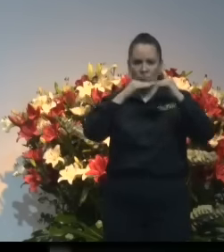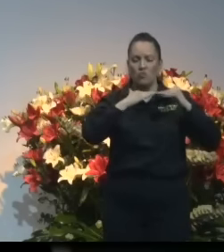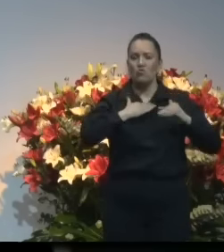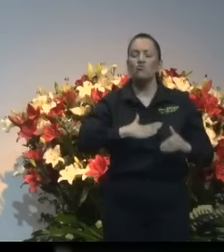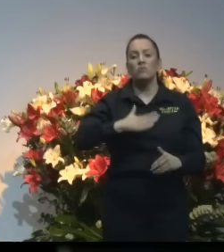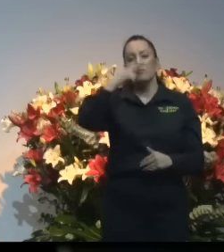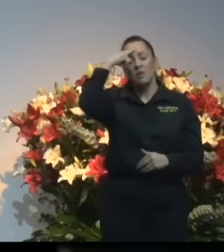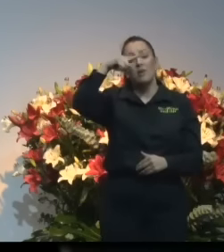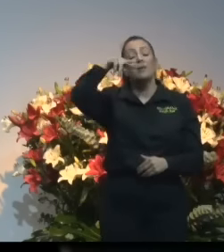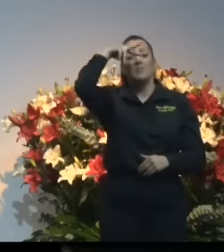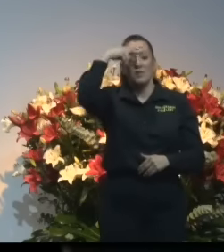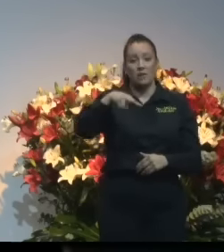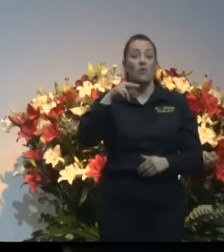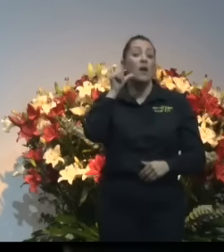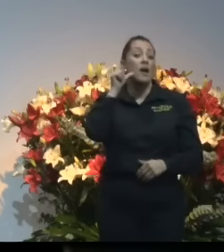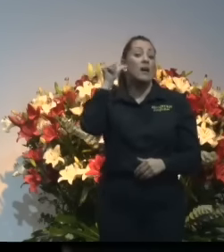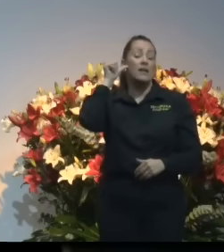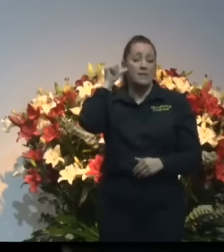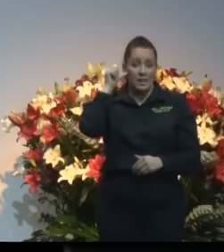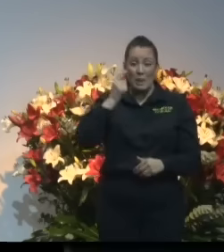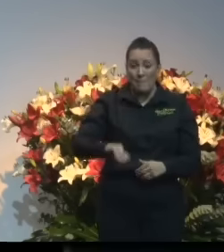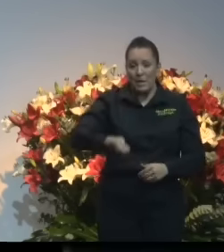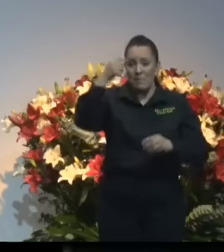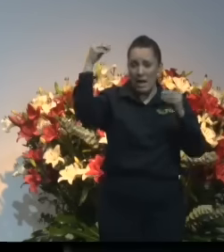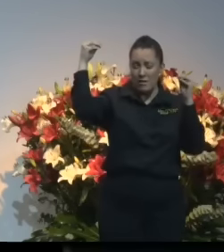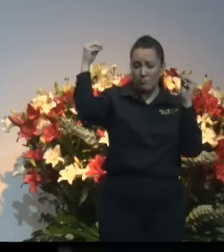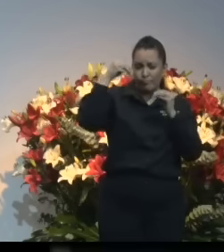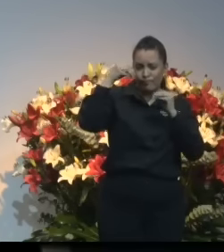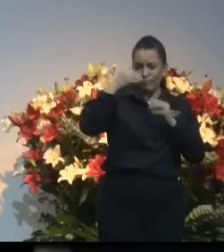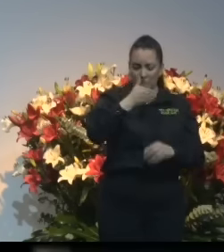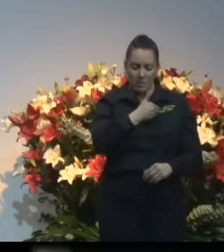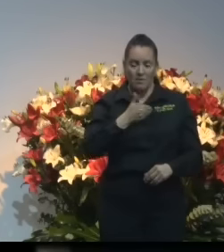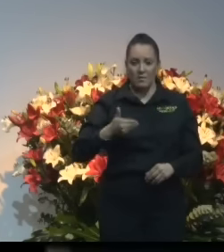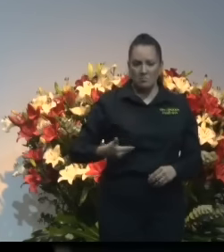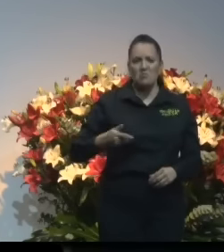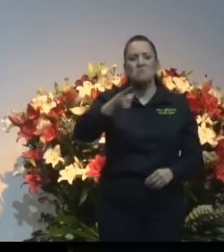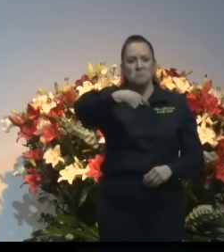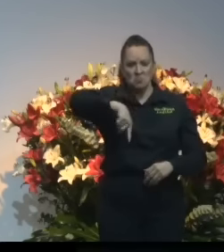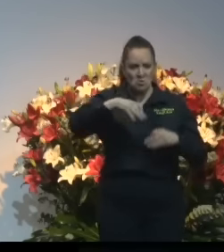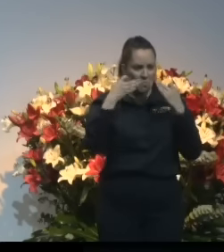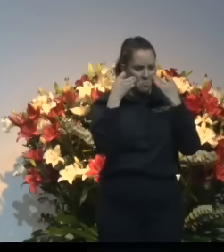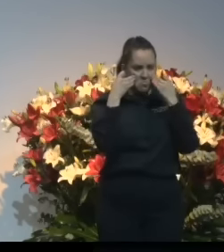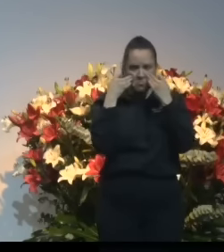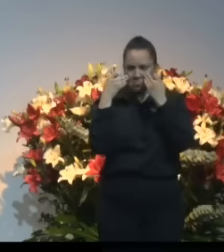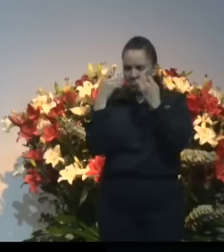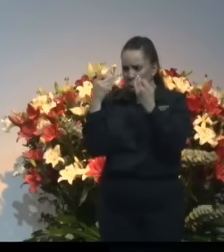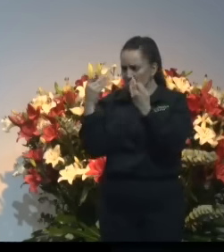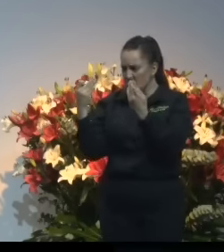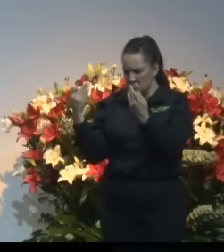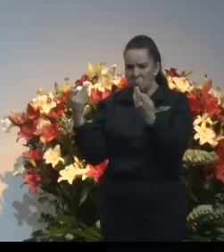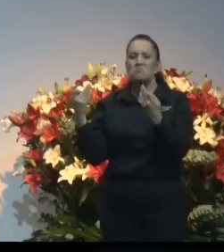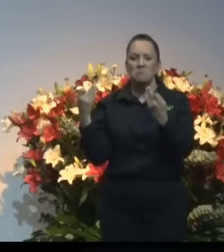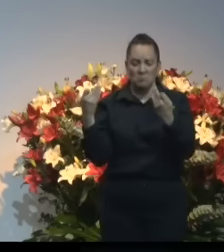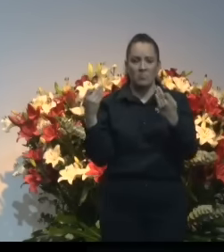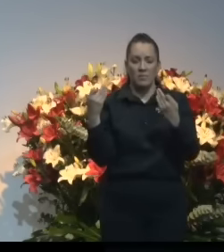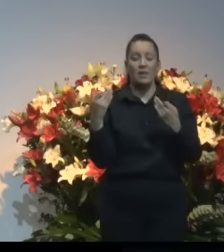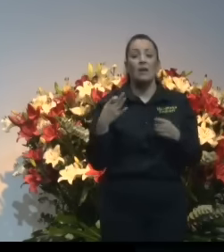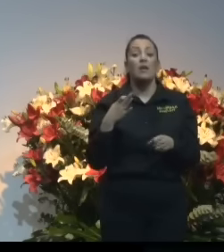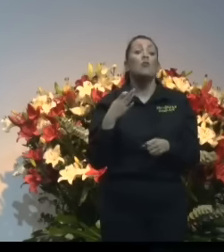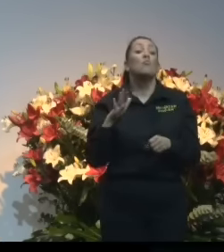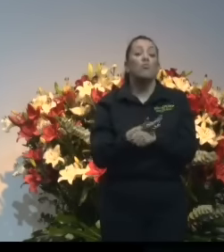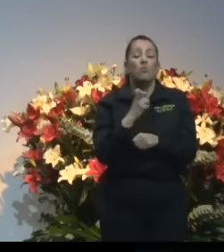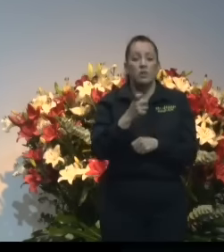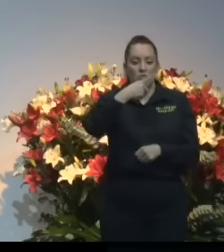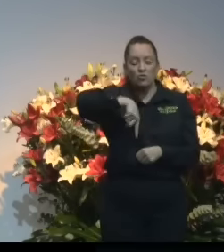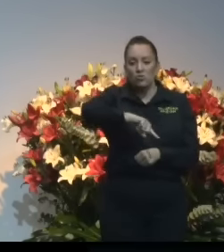ayer, el primer debate presidencial, lo presenciamos los que estamos aquí, y en este marco la